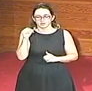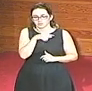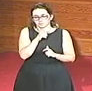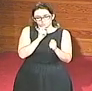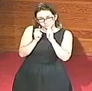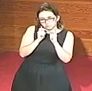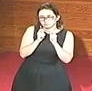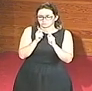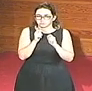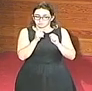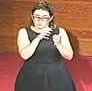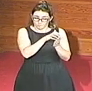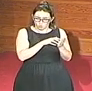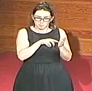respeto.